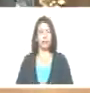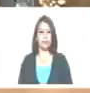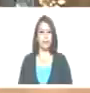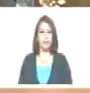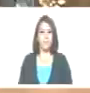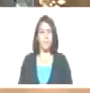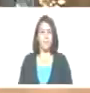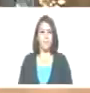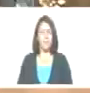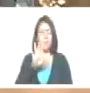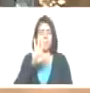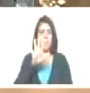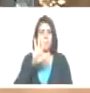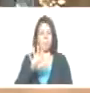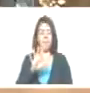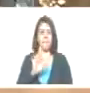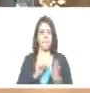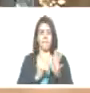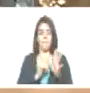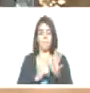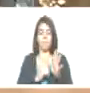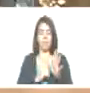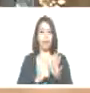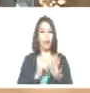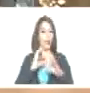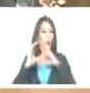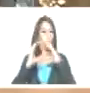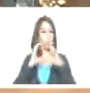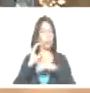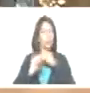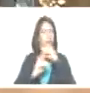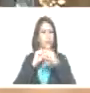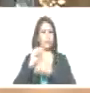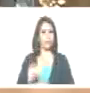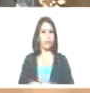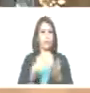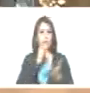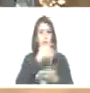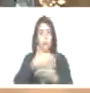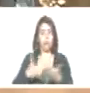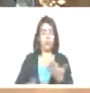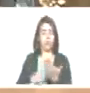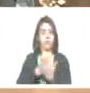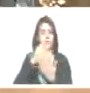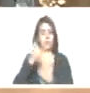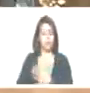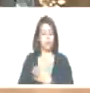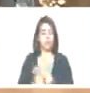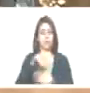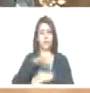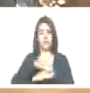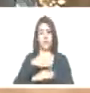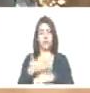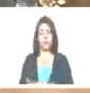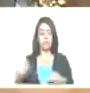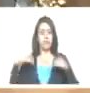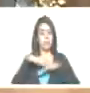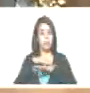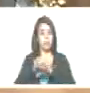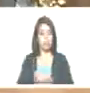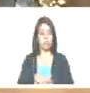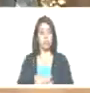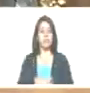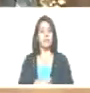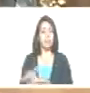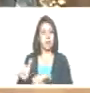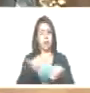Quinto punto de la cuenta. Comunicación recibida con el informe del proyecto de ley orgánica para la integración, igualdad